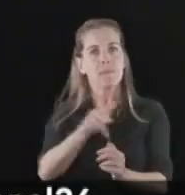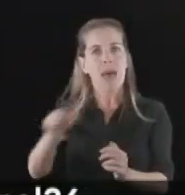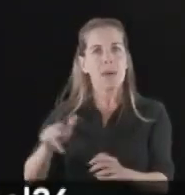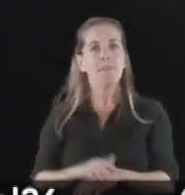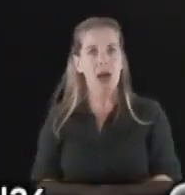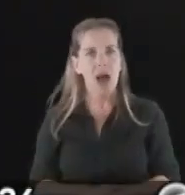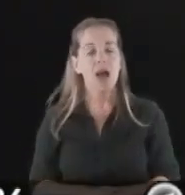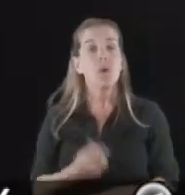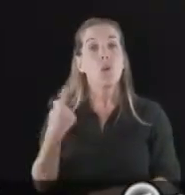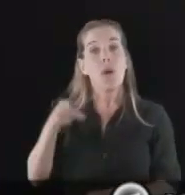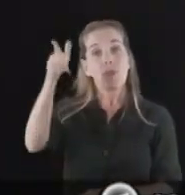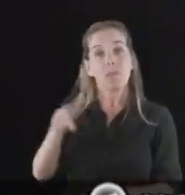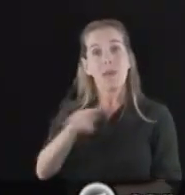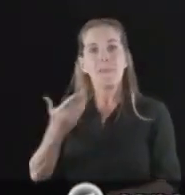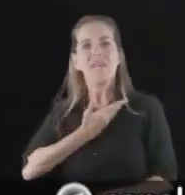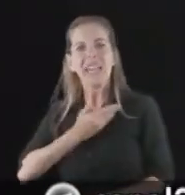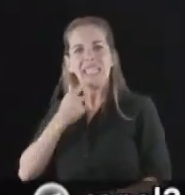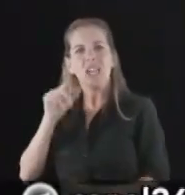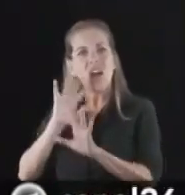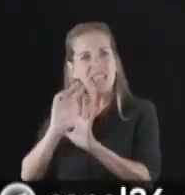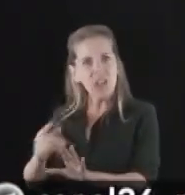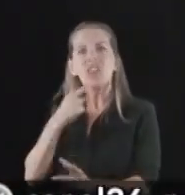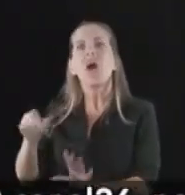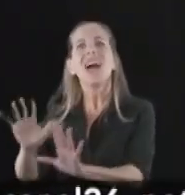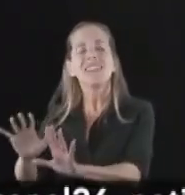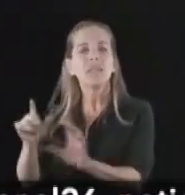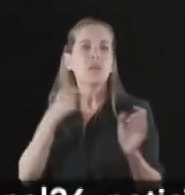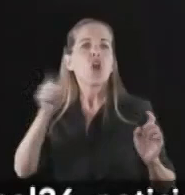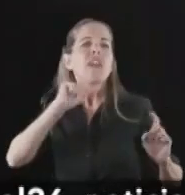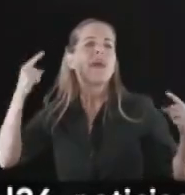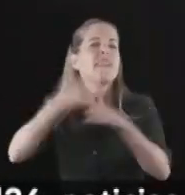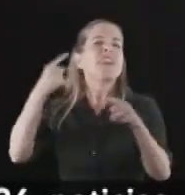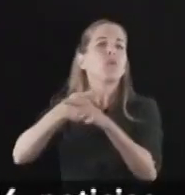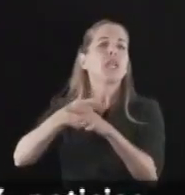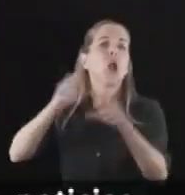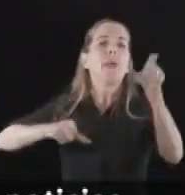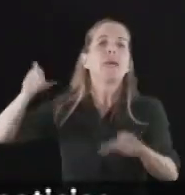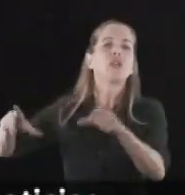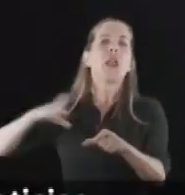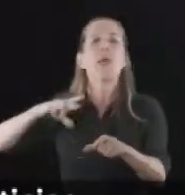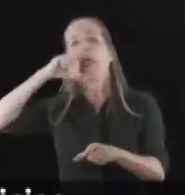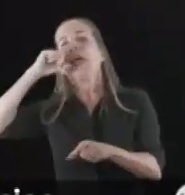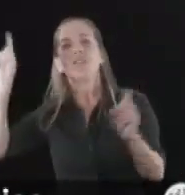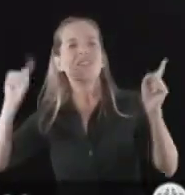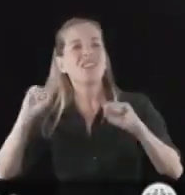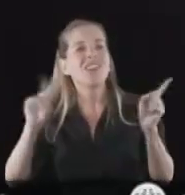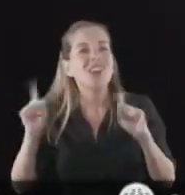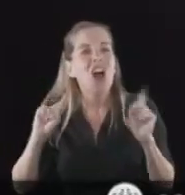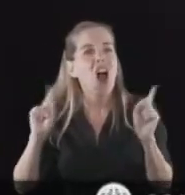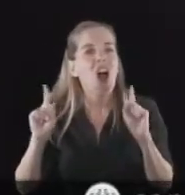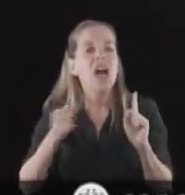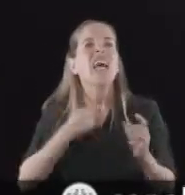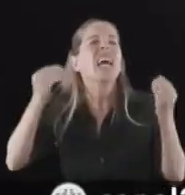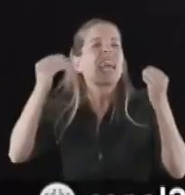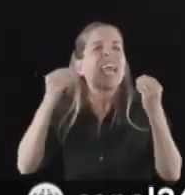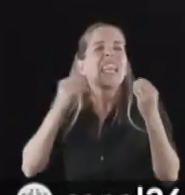Y cuando hizo eso, no lo hizo para pelearse con los ricos, sino para llamar la atención de lo que ese sistema